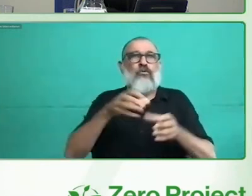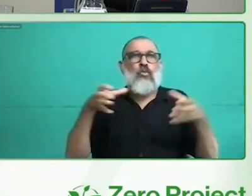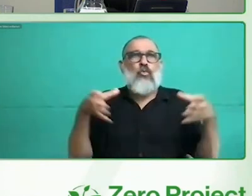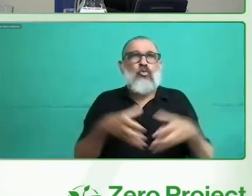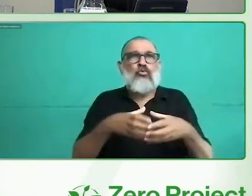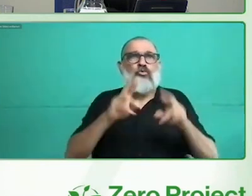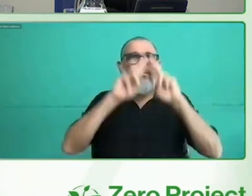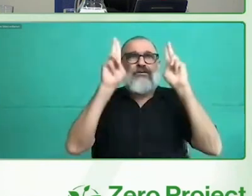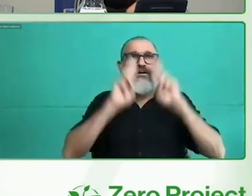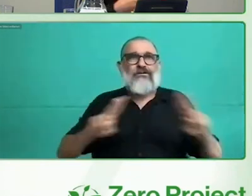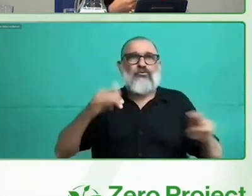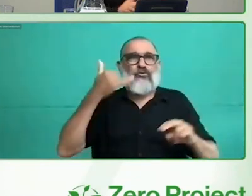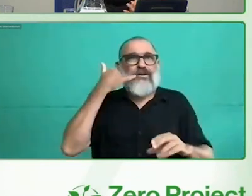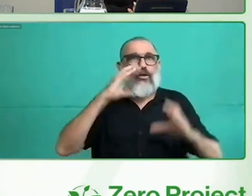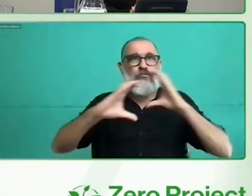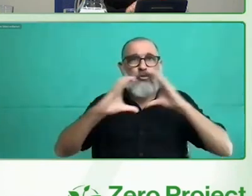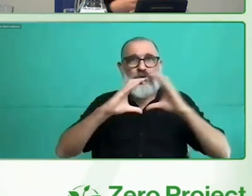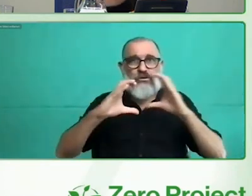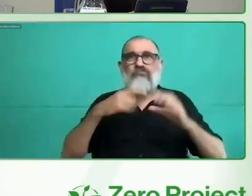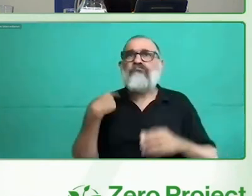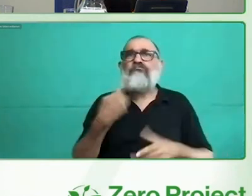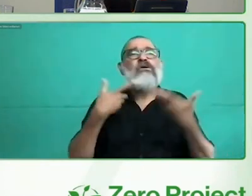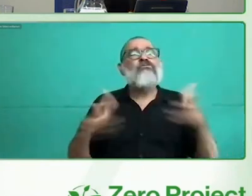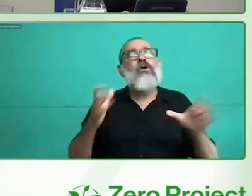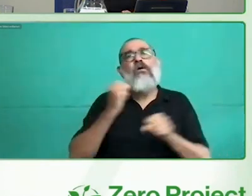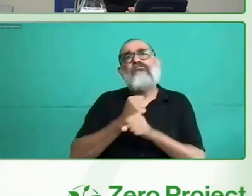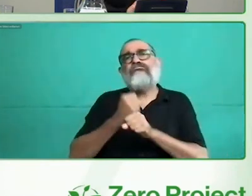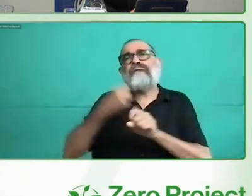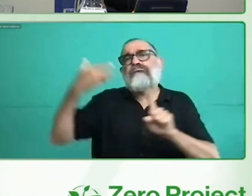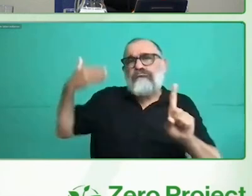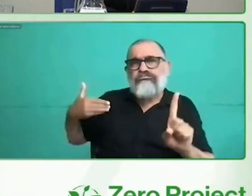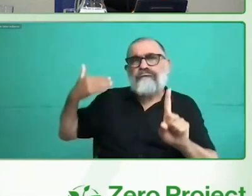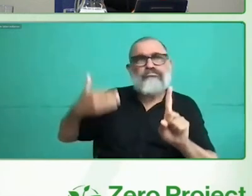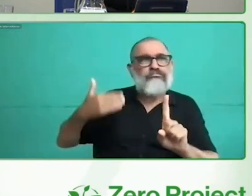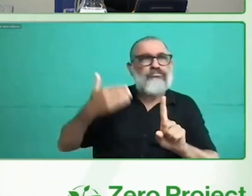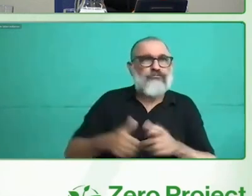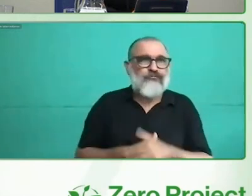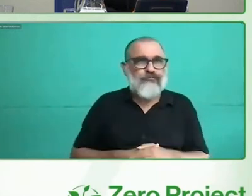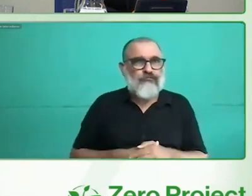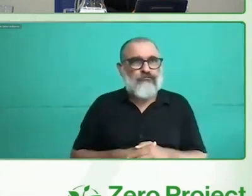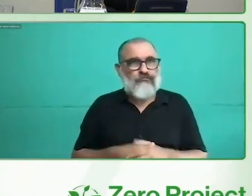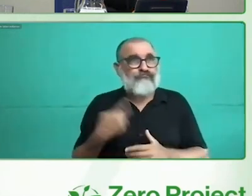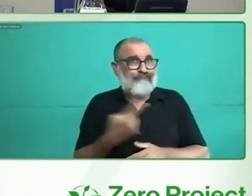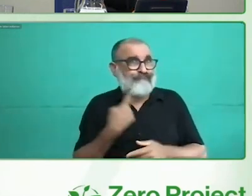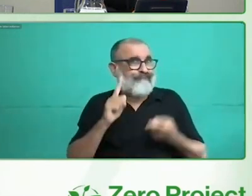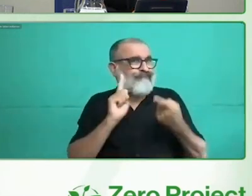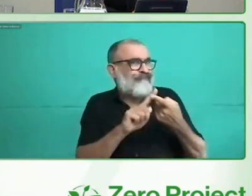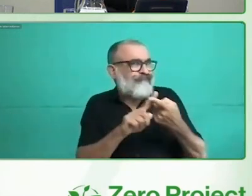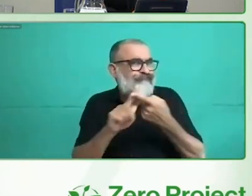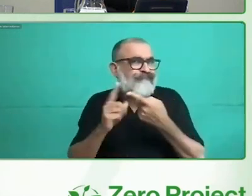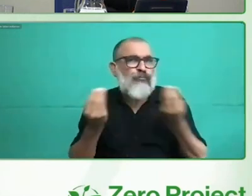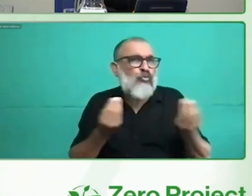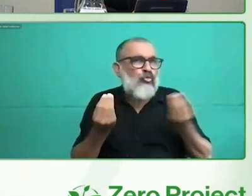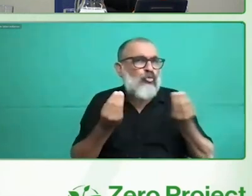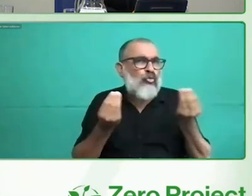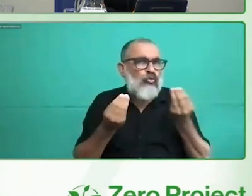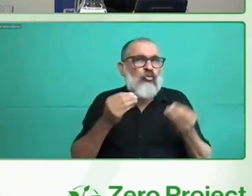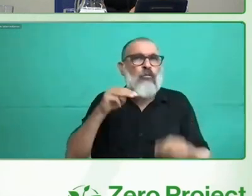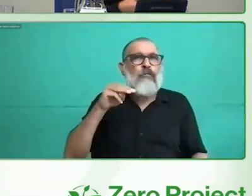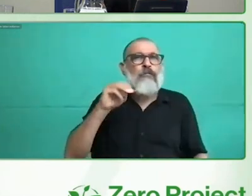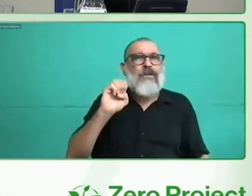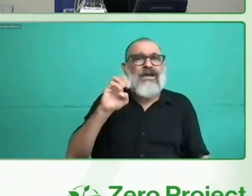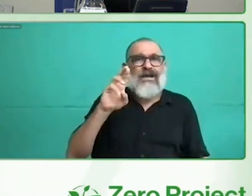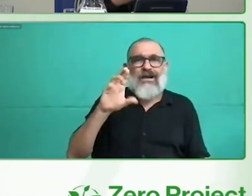que se llama América Accesible? Y que otra vez reitero la importancia del trabajo que se hace con nuestro equipo de